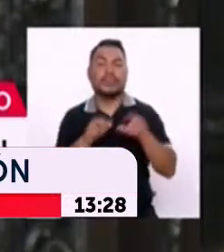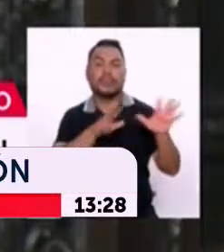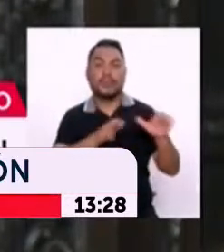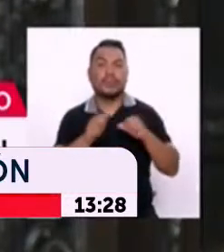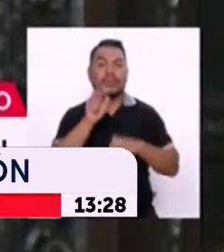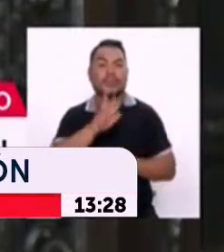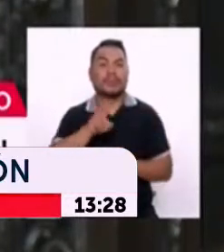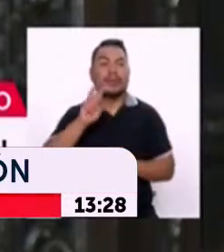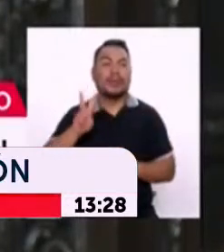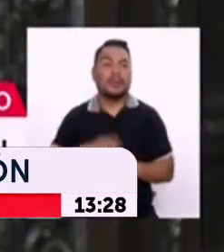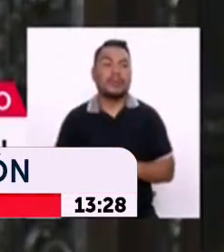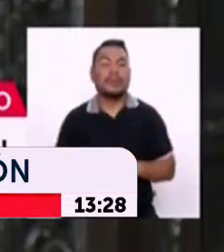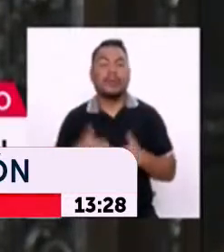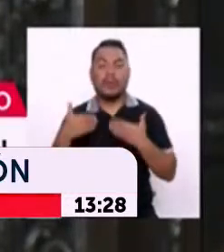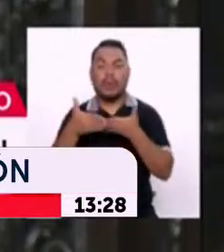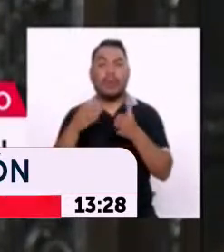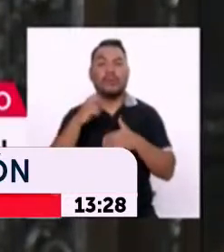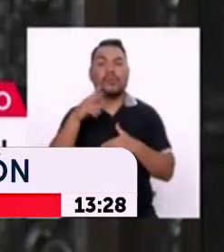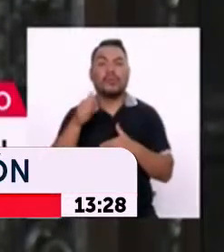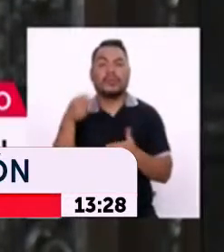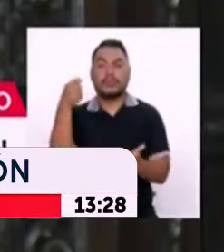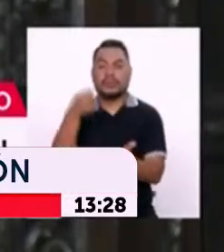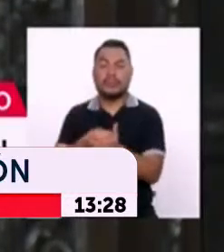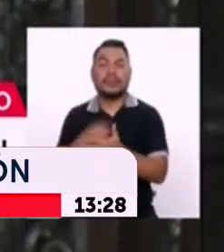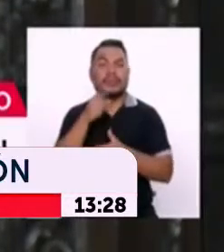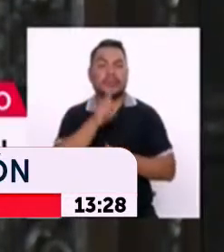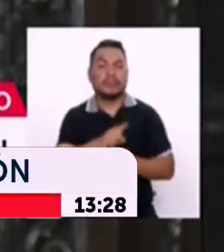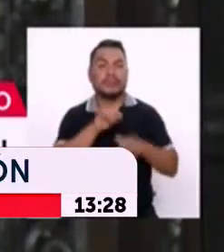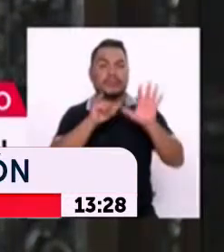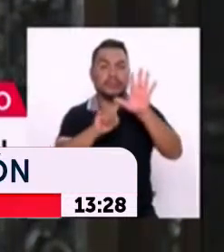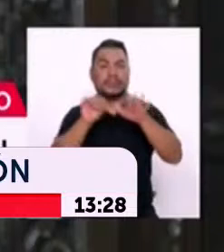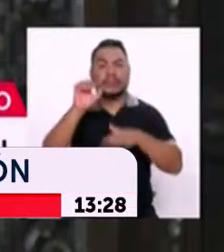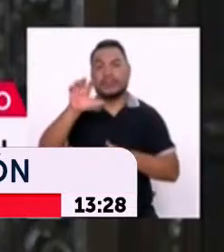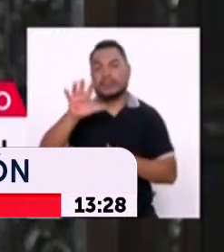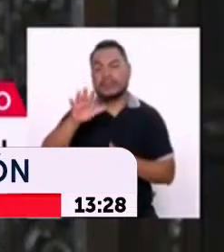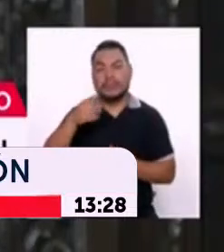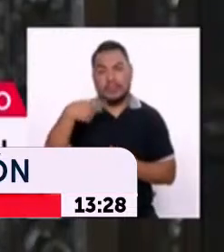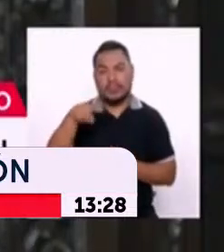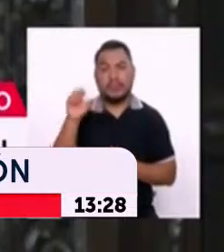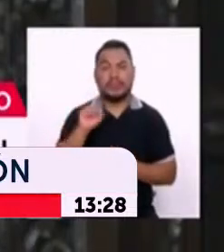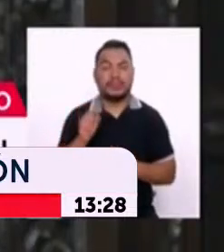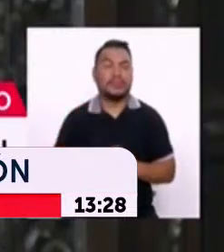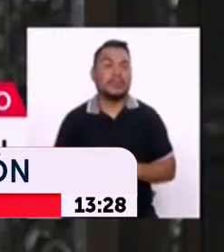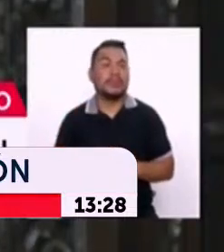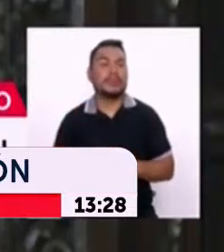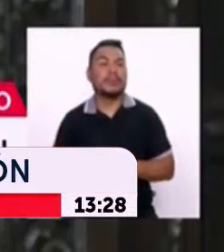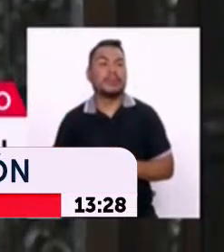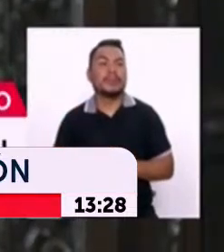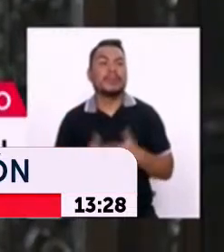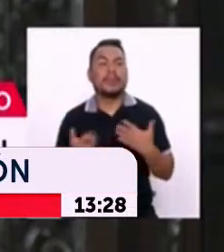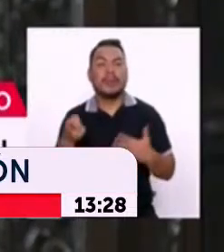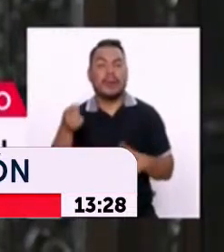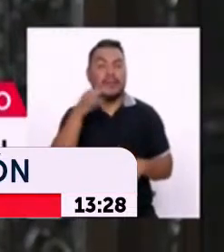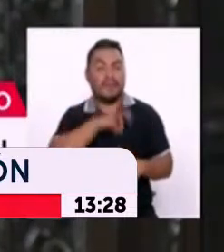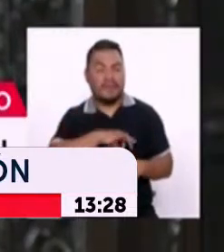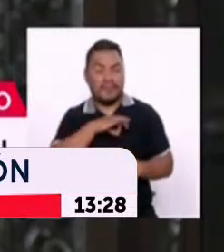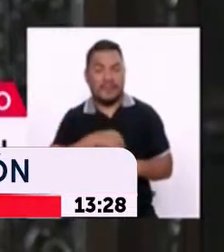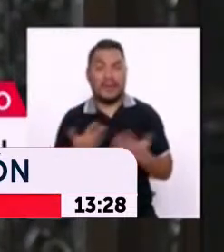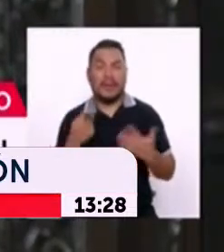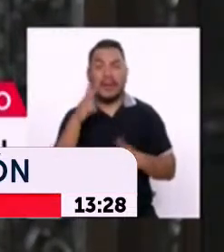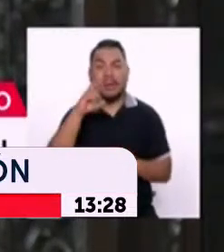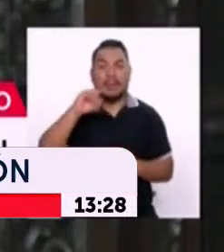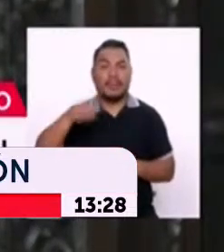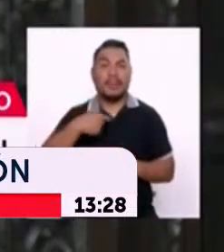de 832 cochas con una inversión de 165 millones de soles, beneficiando